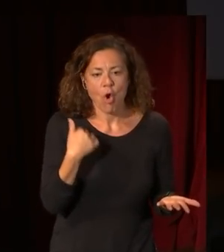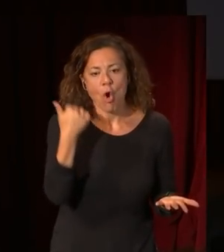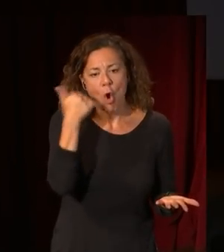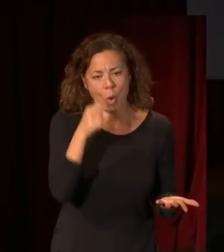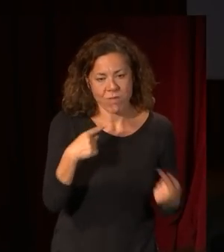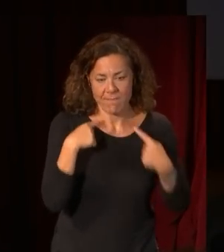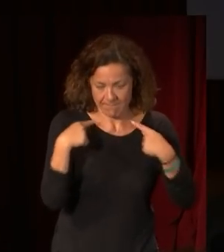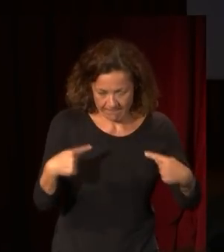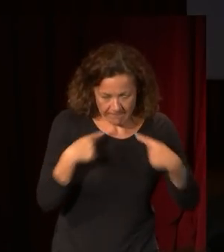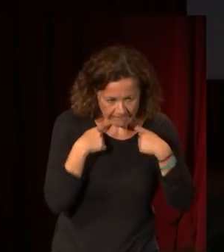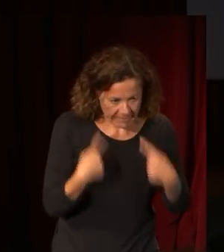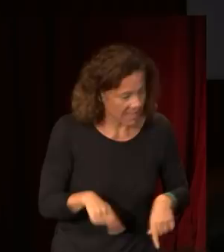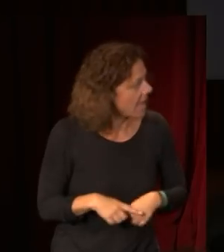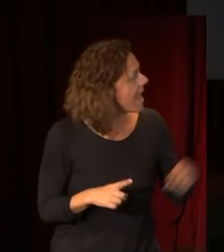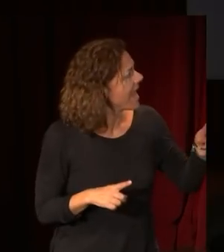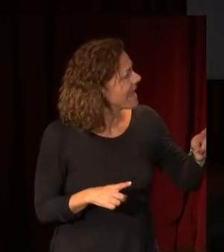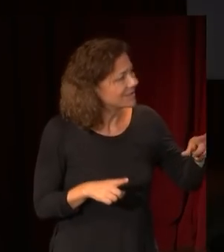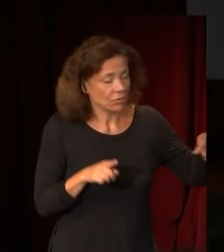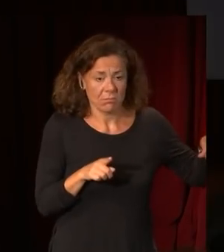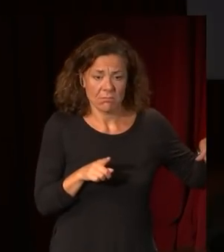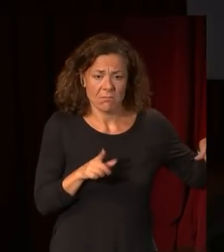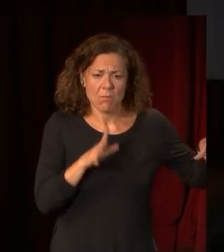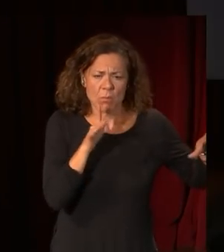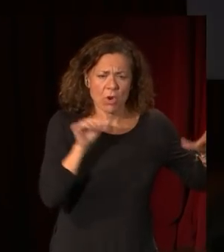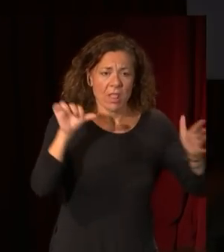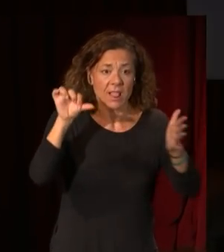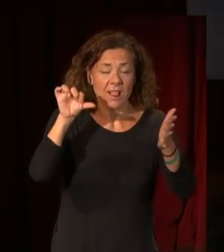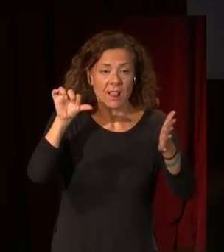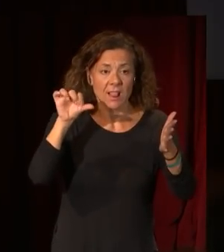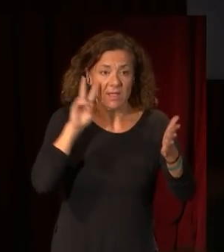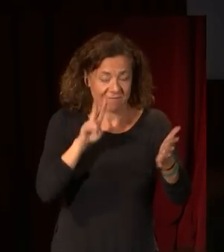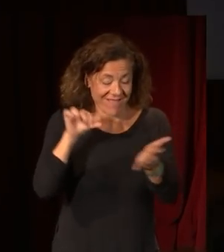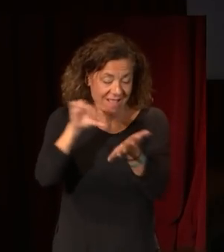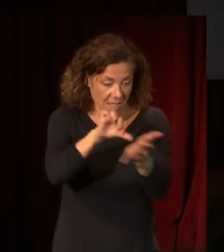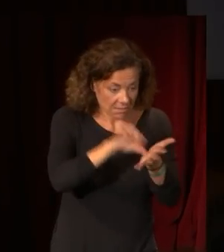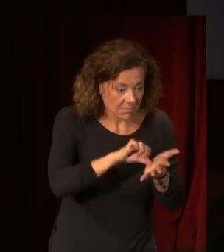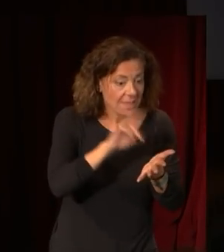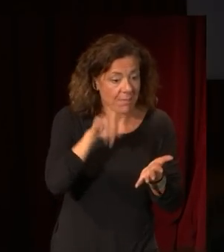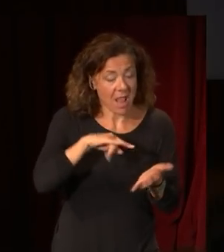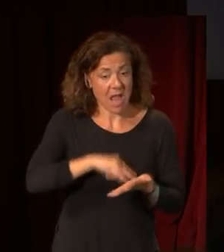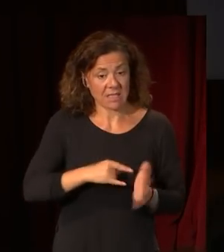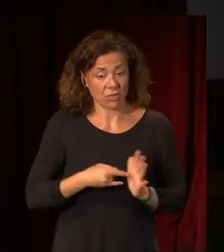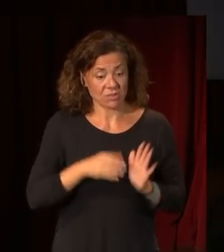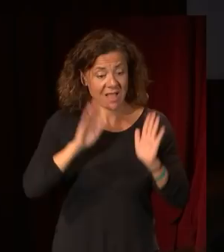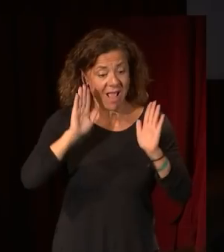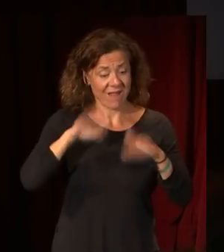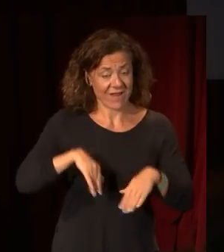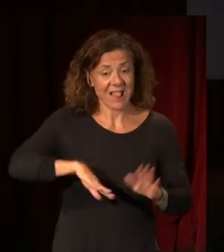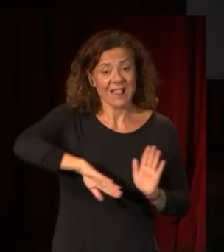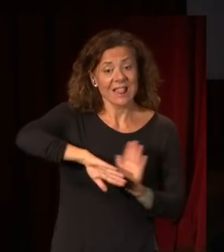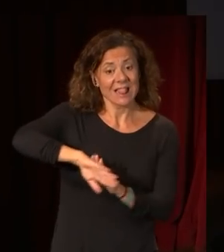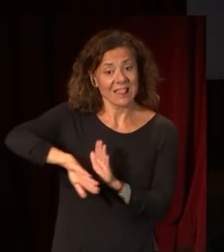del pecado este paisaje puntuado ya digo por por ciudades y arquitecturas y al final en el lado derecho